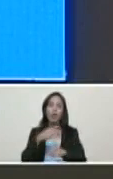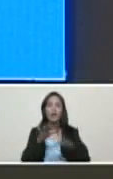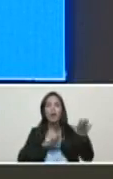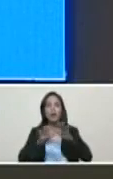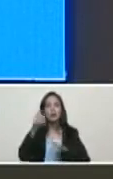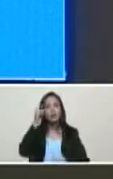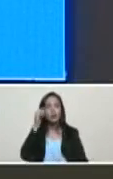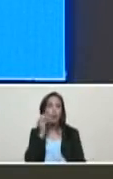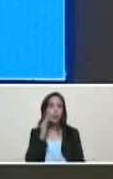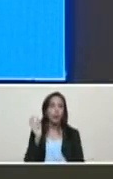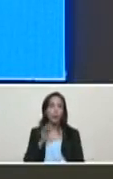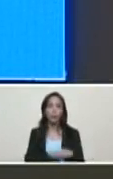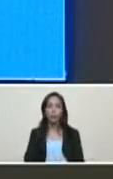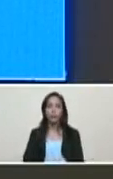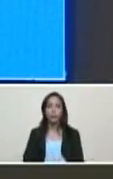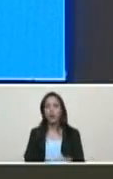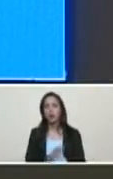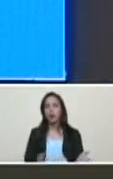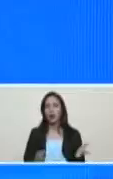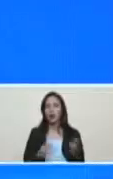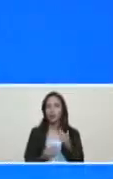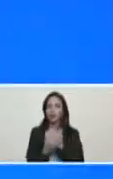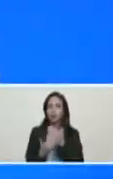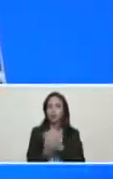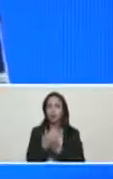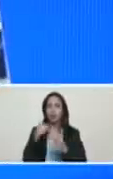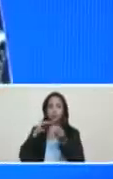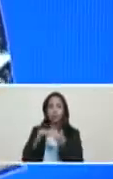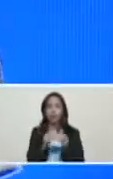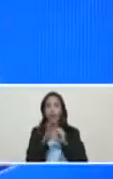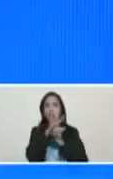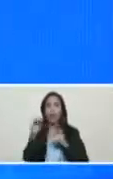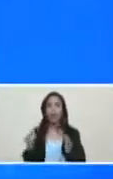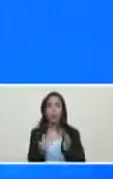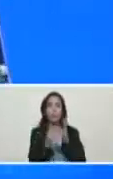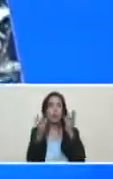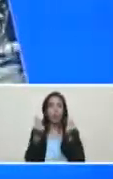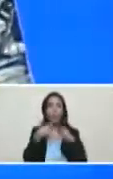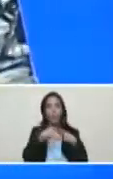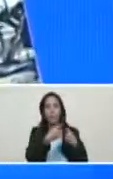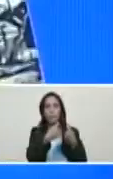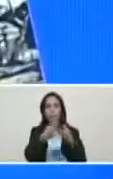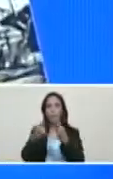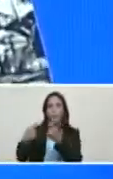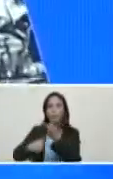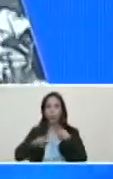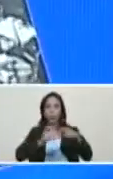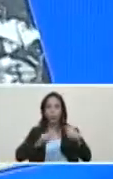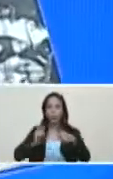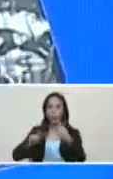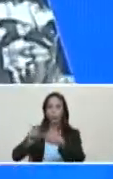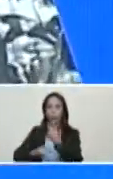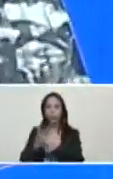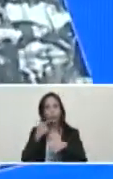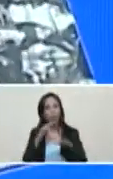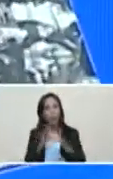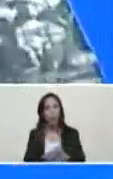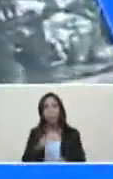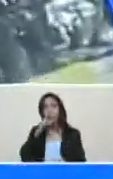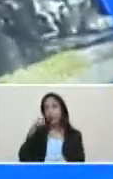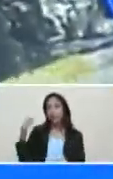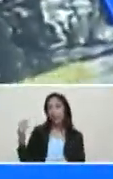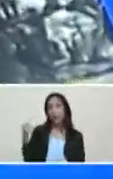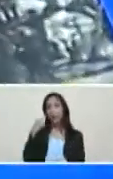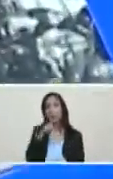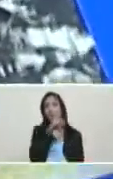días y debería editar por lo menos 500.000 números, por lo menos. Hace unos años estaba